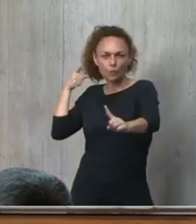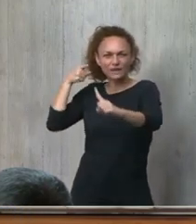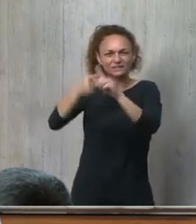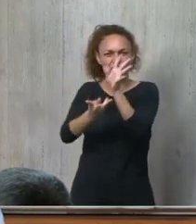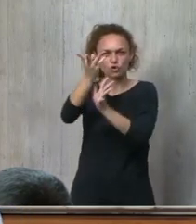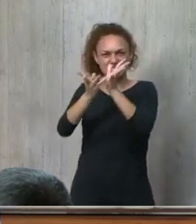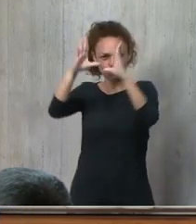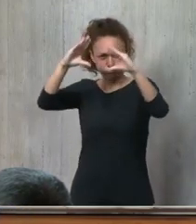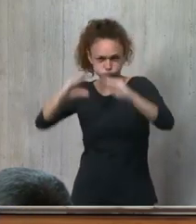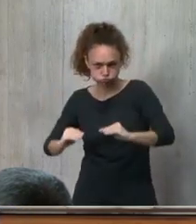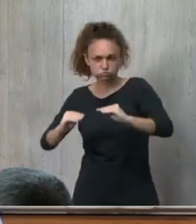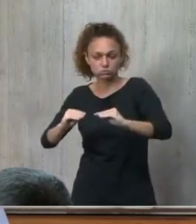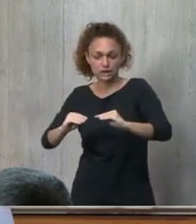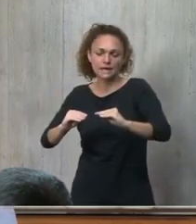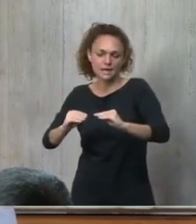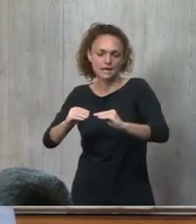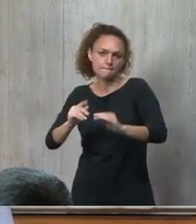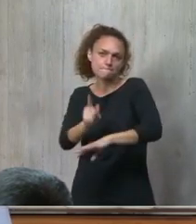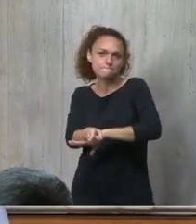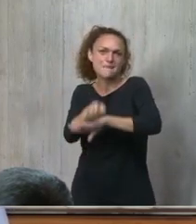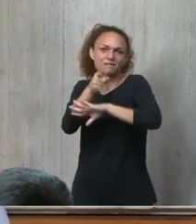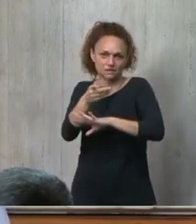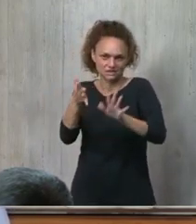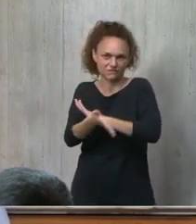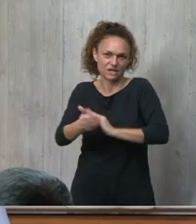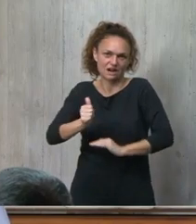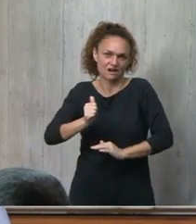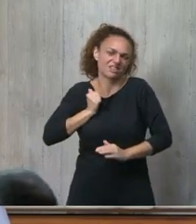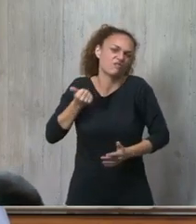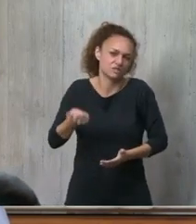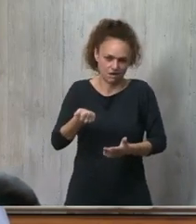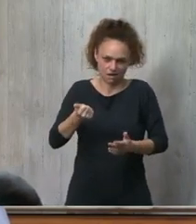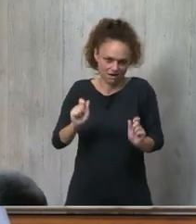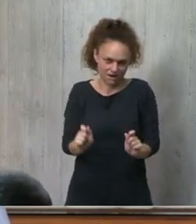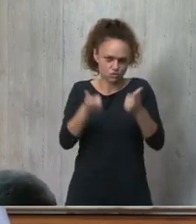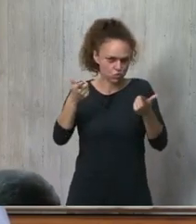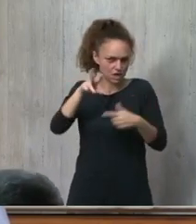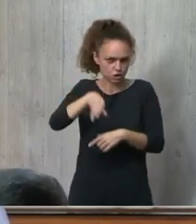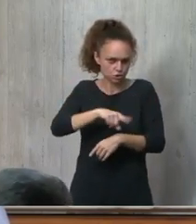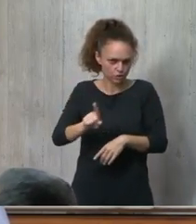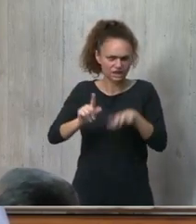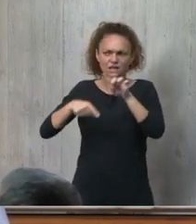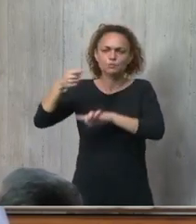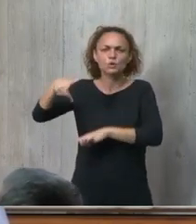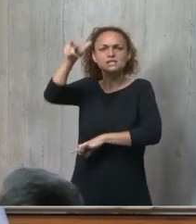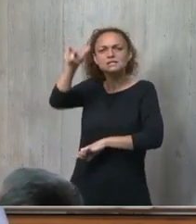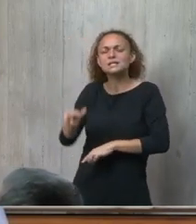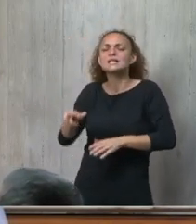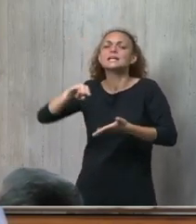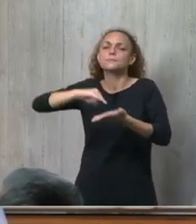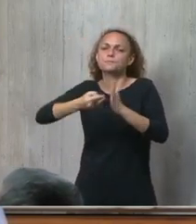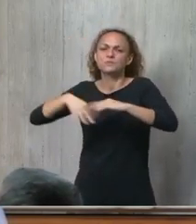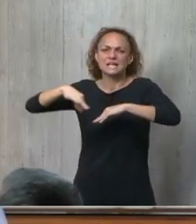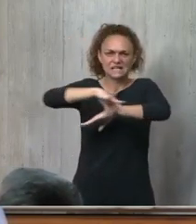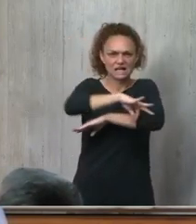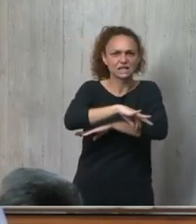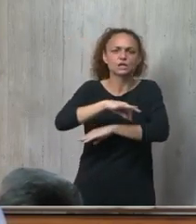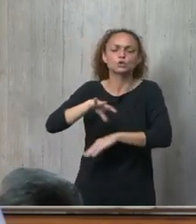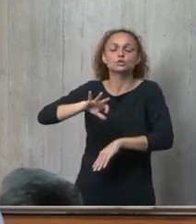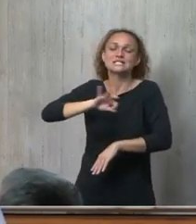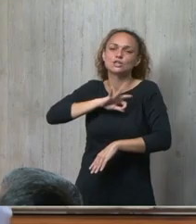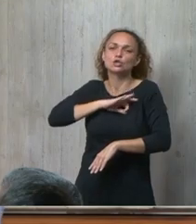no son naturales, vamos a decir que son artificiales, como anoche una, luego nos explicará el ingeniero don Pedro Martínez, como ha hecho en los días anteriores, en